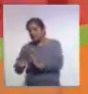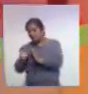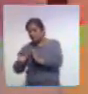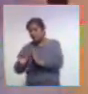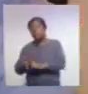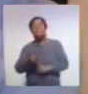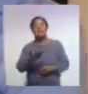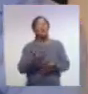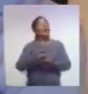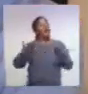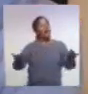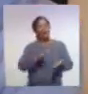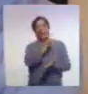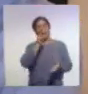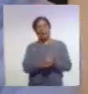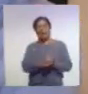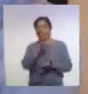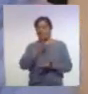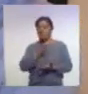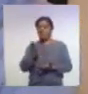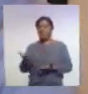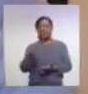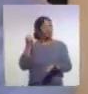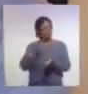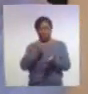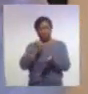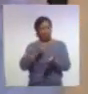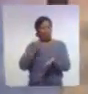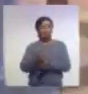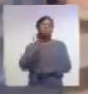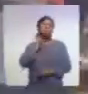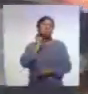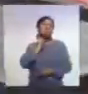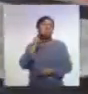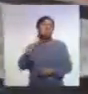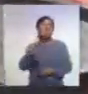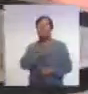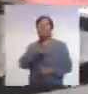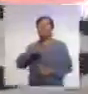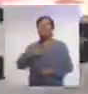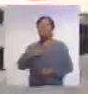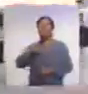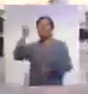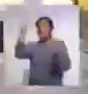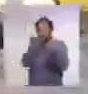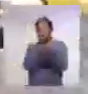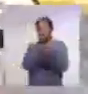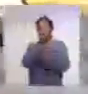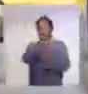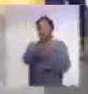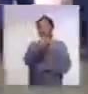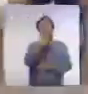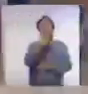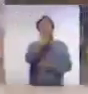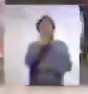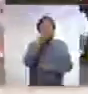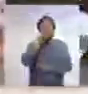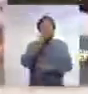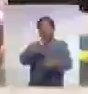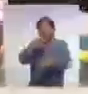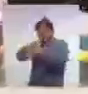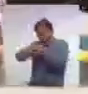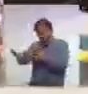que ahora forzosamente las procuradurías de protección tendrán que avalar el ingreso de una niña o niño a un centro de asistencia social. O